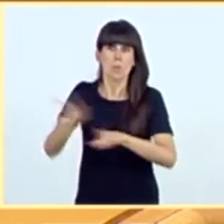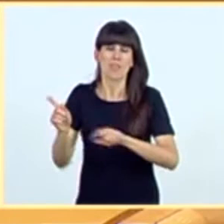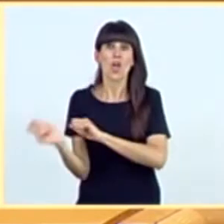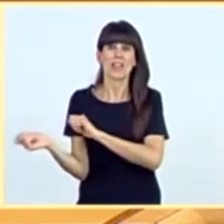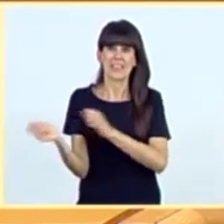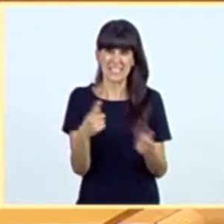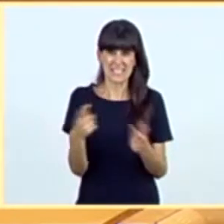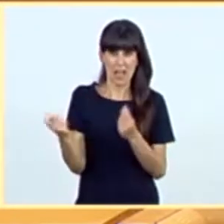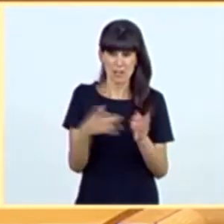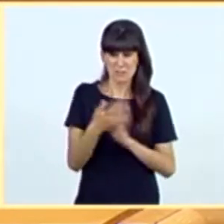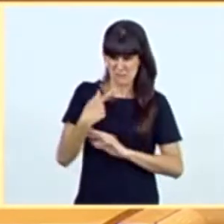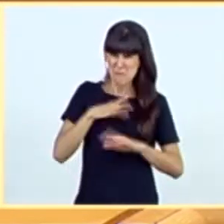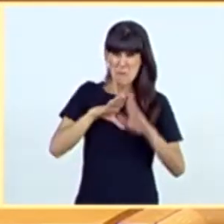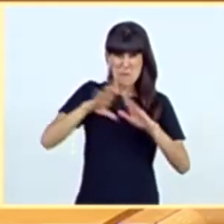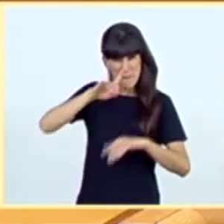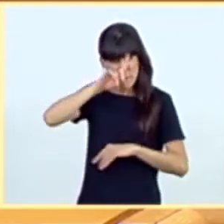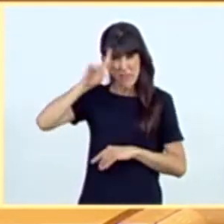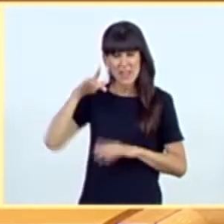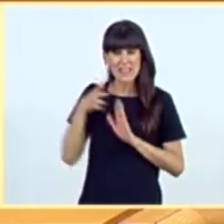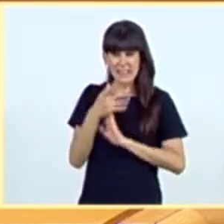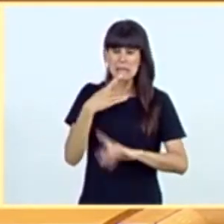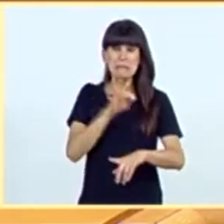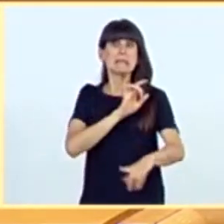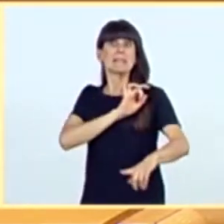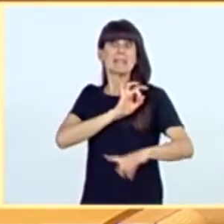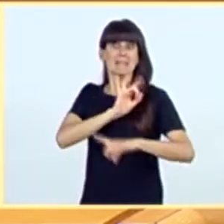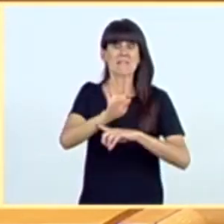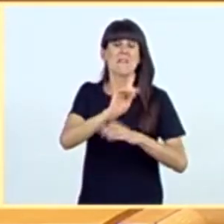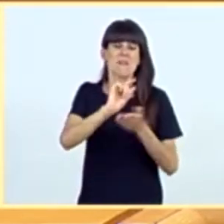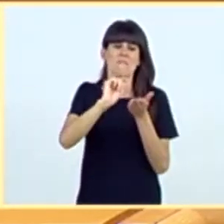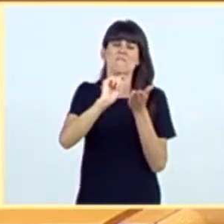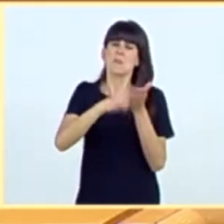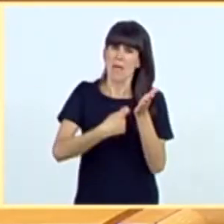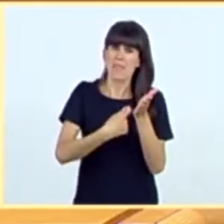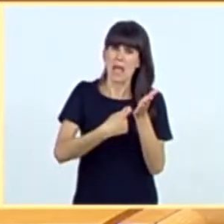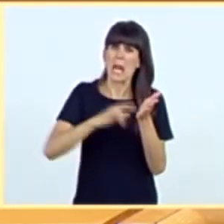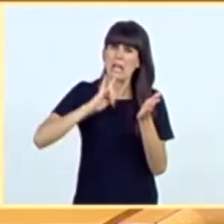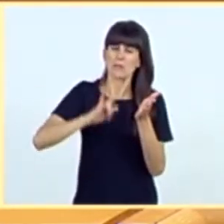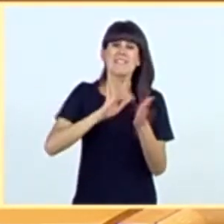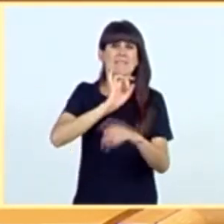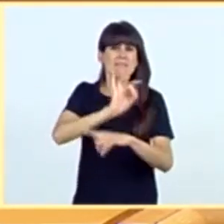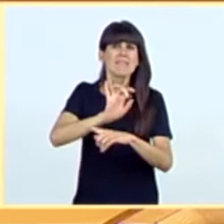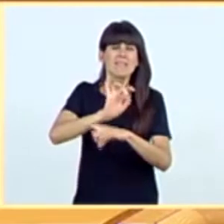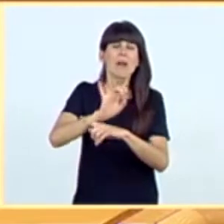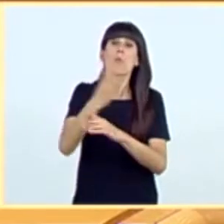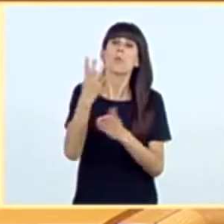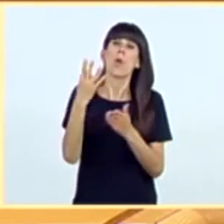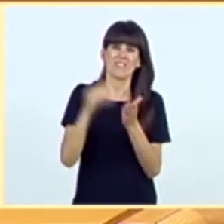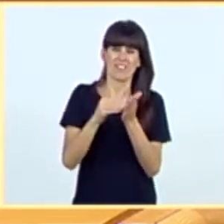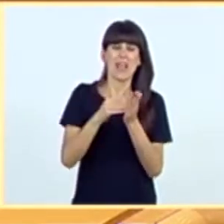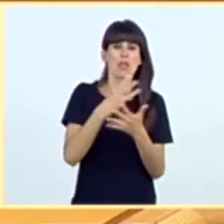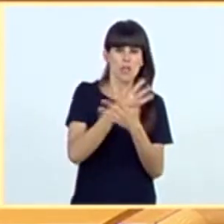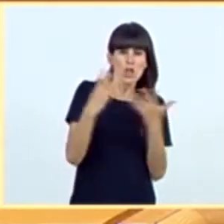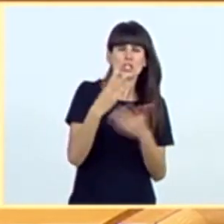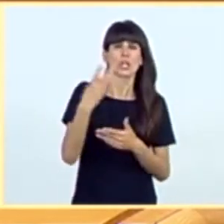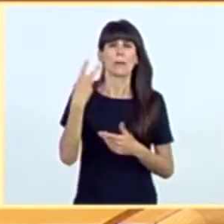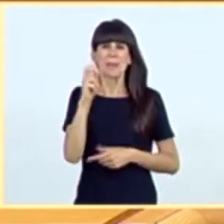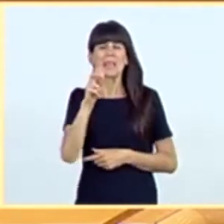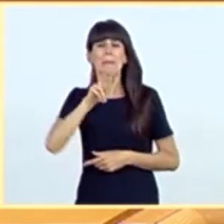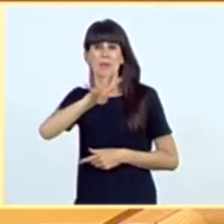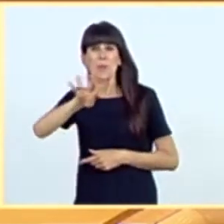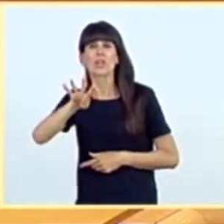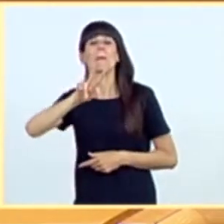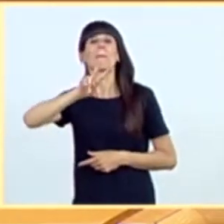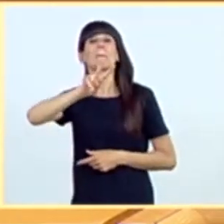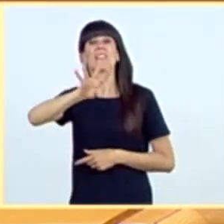que la Comunidad de Madrid las envió firmadas electrónicamente 4 veces, el 18, el 20, el 24 y